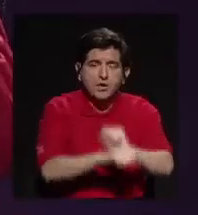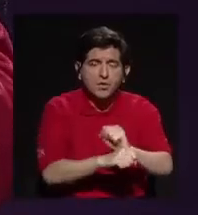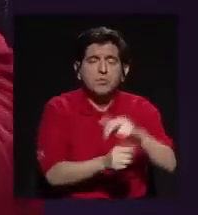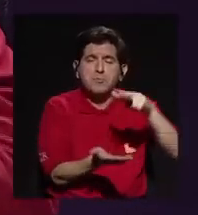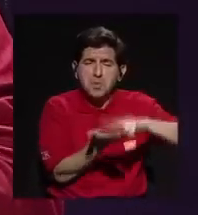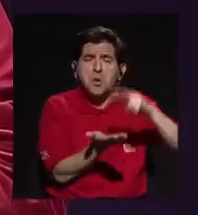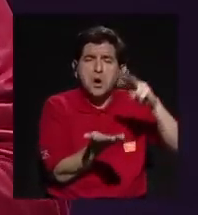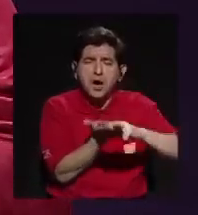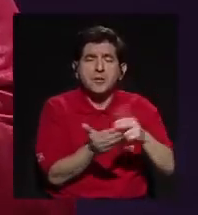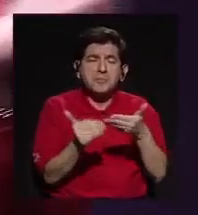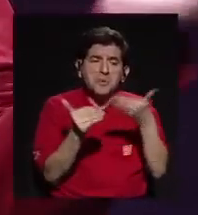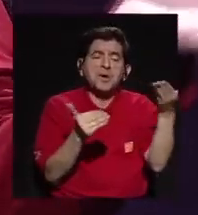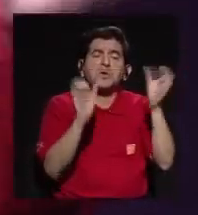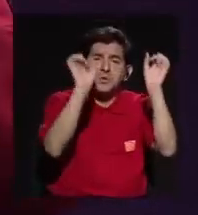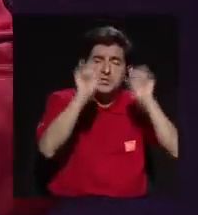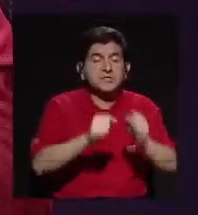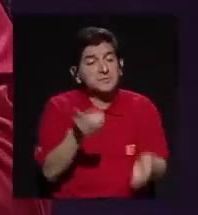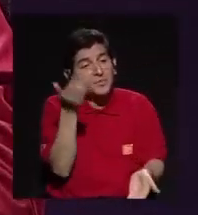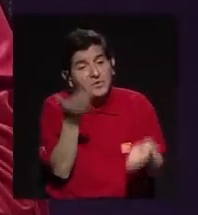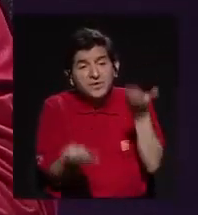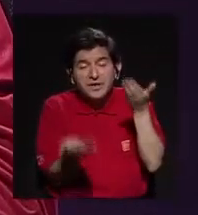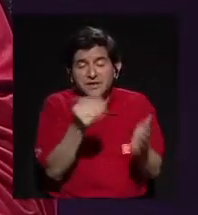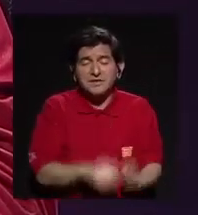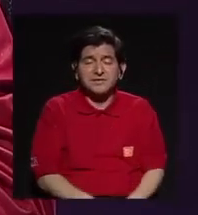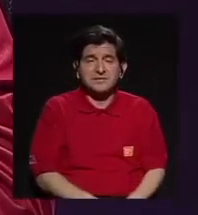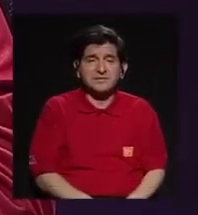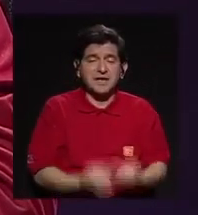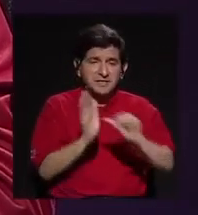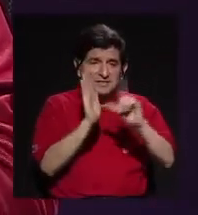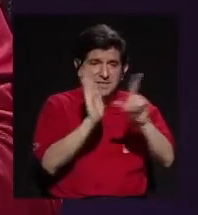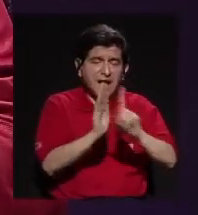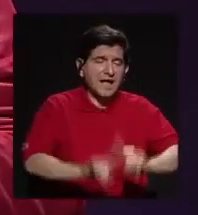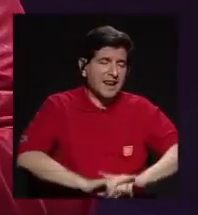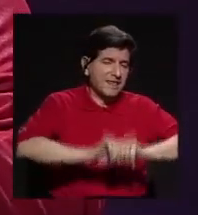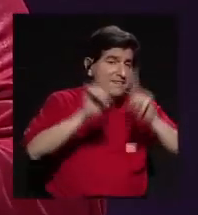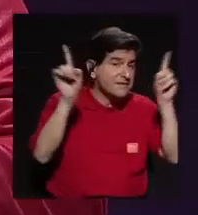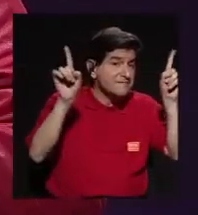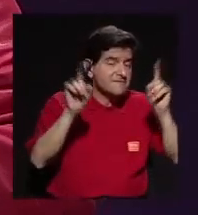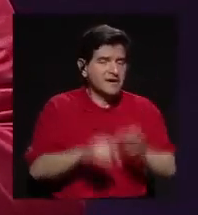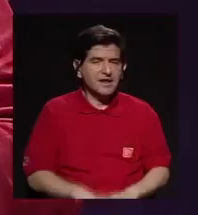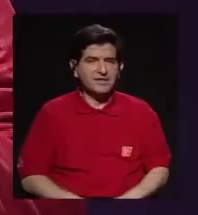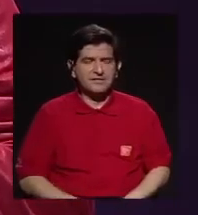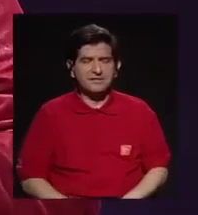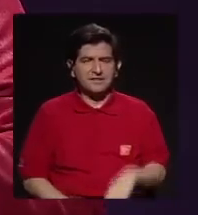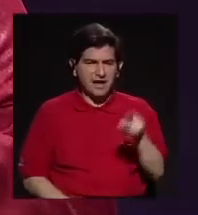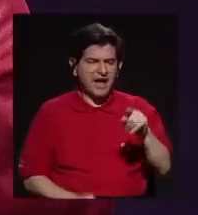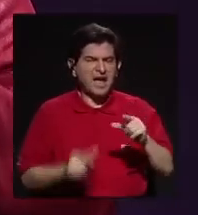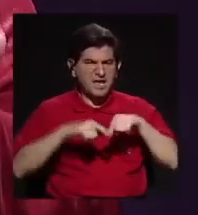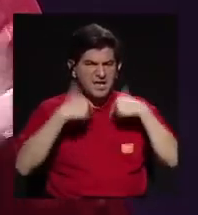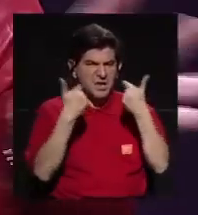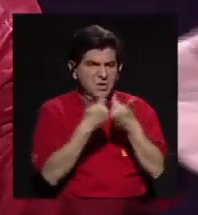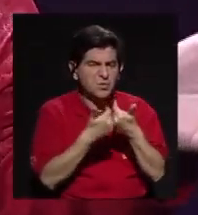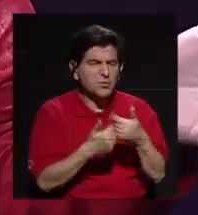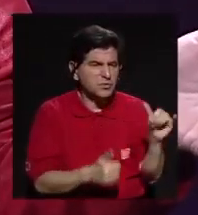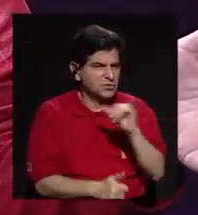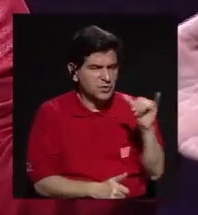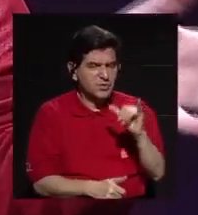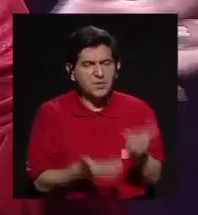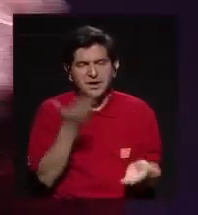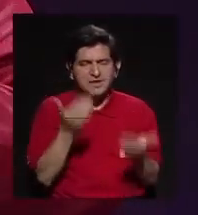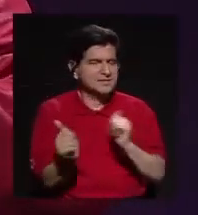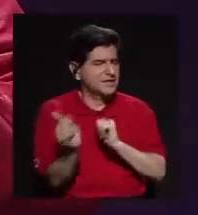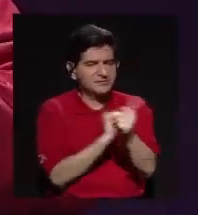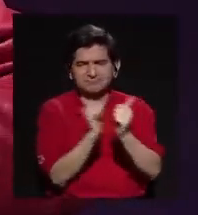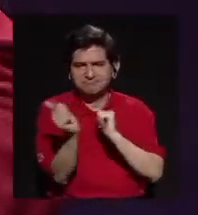aprobar algunas cosas que tal vez si las fuerzas en el Congreso fueran diferentes, la correlación de fuerzas fuera diferente, pues tal vez no